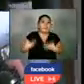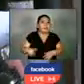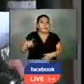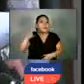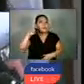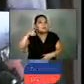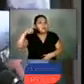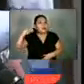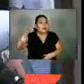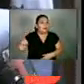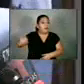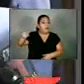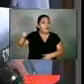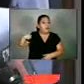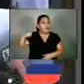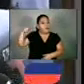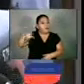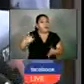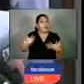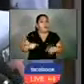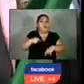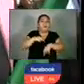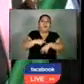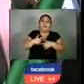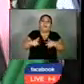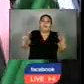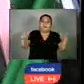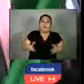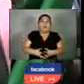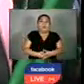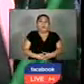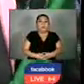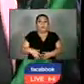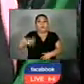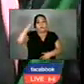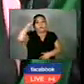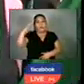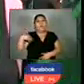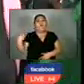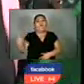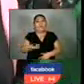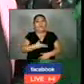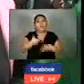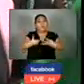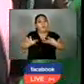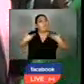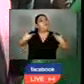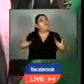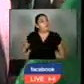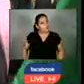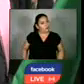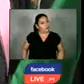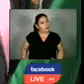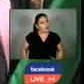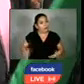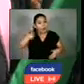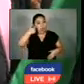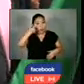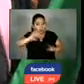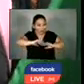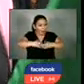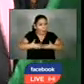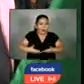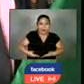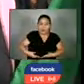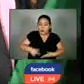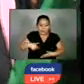hemos luchado esperando este momento, pues. Porque como mujeres es un derecho que tenemos, y solo por un embarazo de